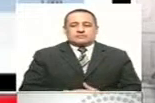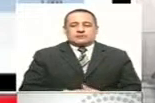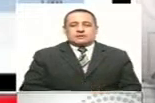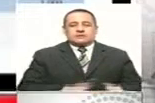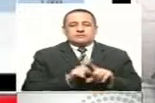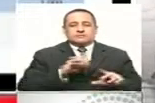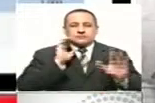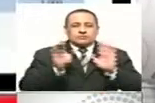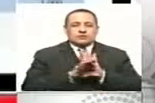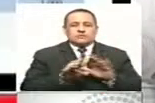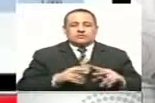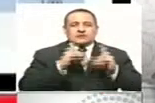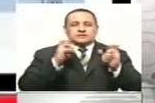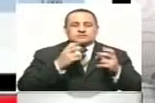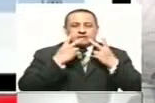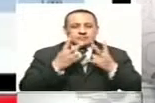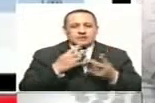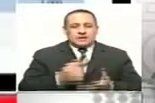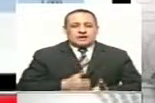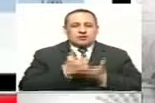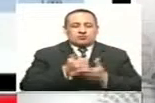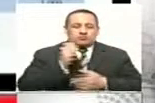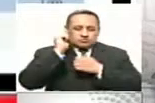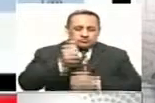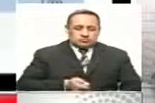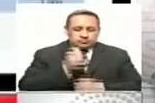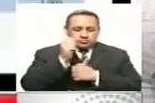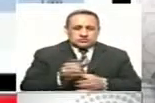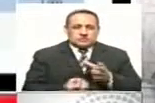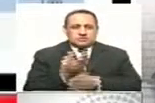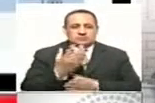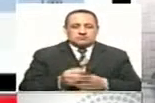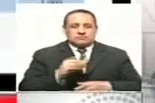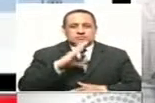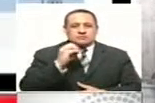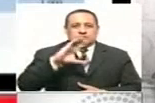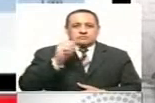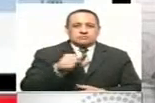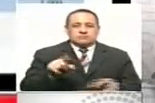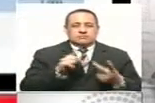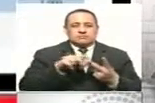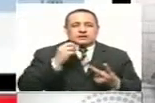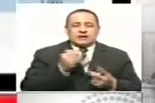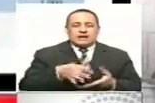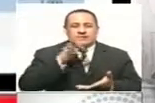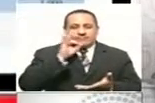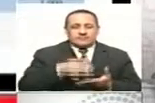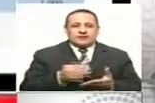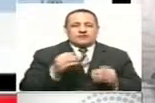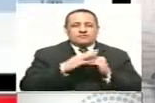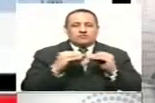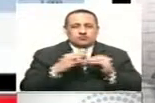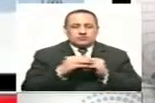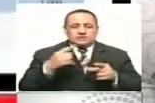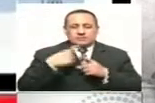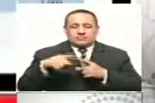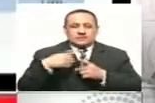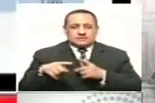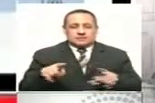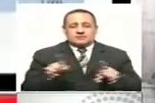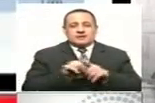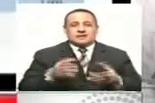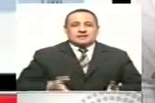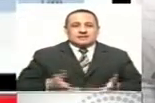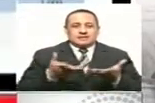Por ejemplo, cultivos alternativos a la coca, que podría ser cacao, café, vegetales, agricultura. Entonces hay que